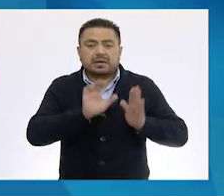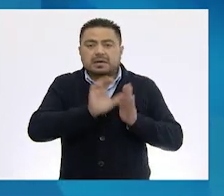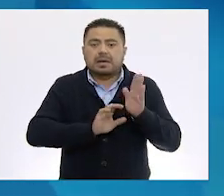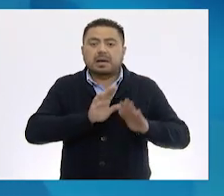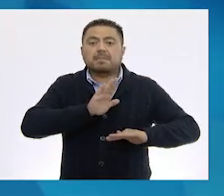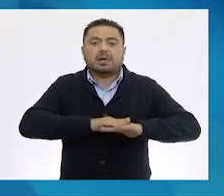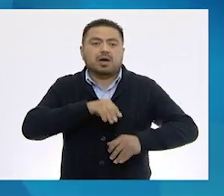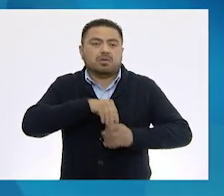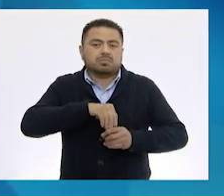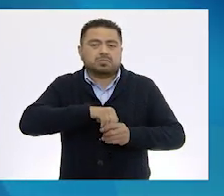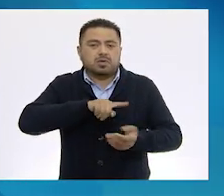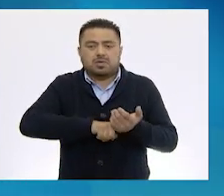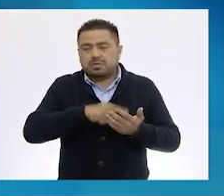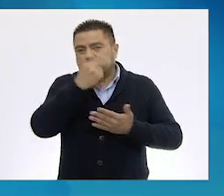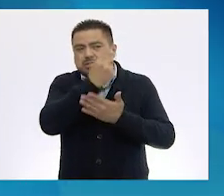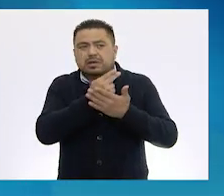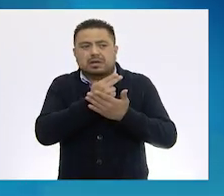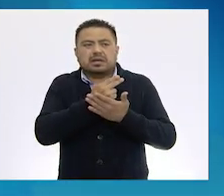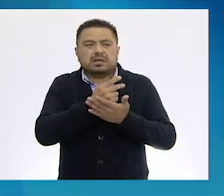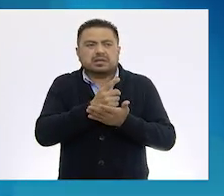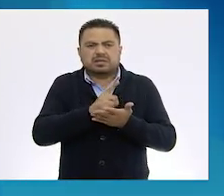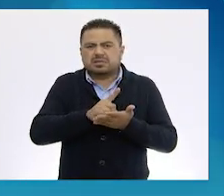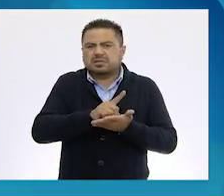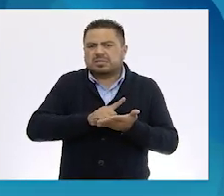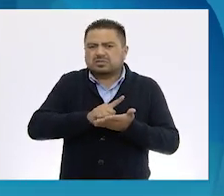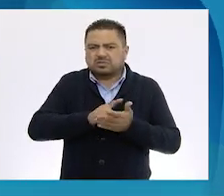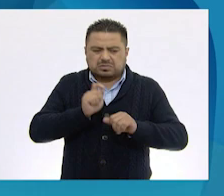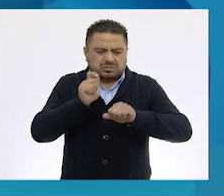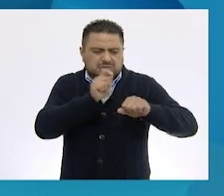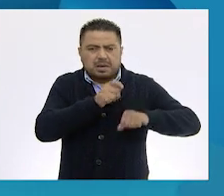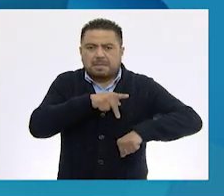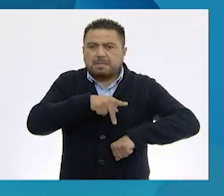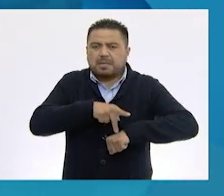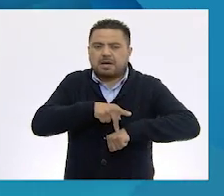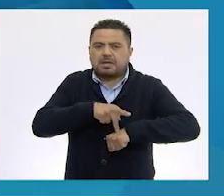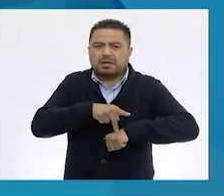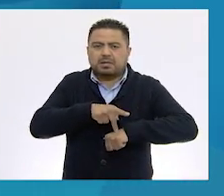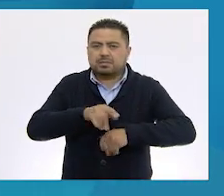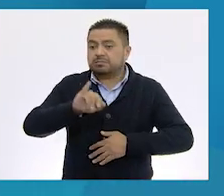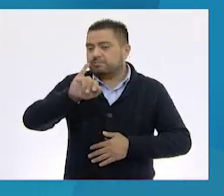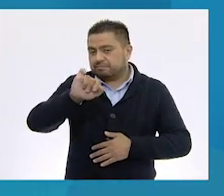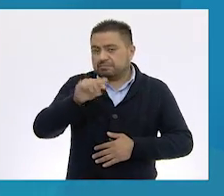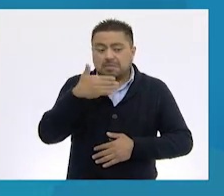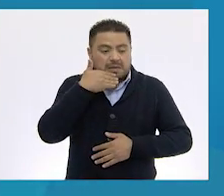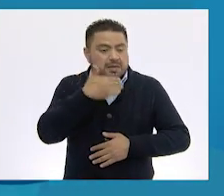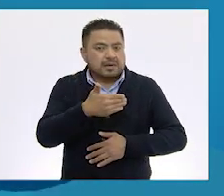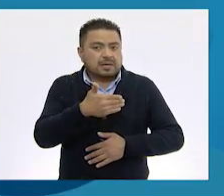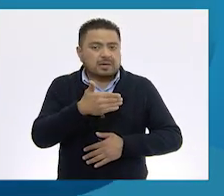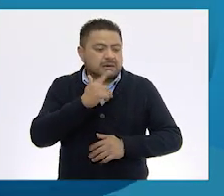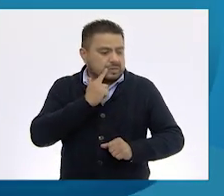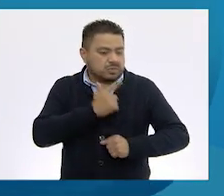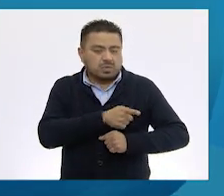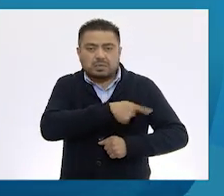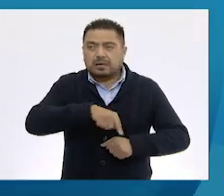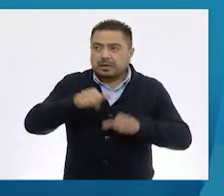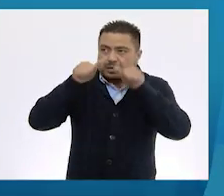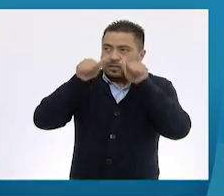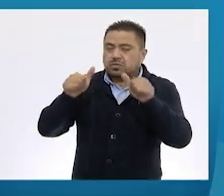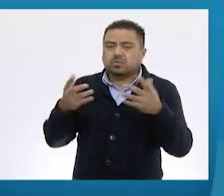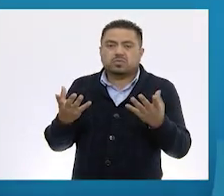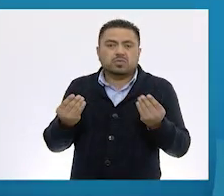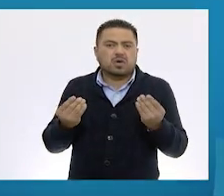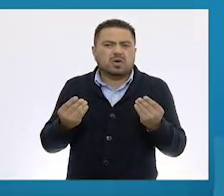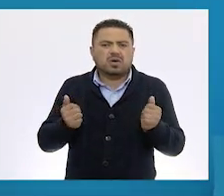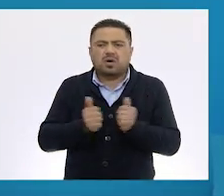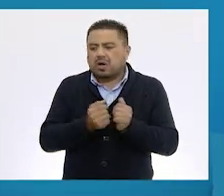más códices y un disco tallado en piedra. Muy bien, detectives. Se ve que han puesto mucha